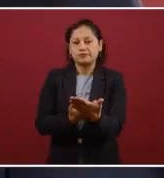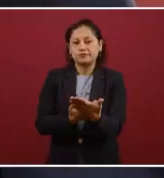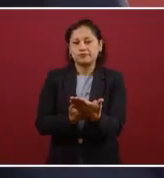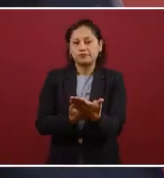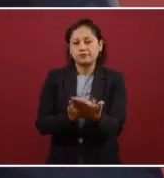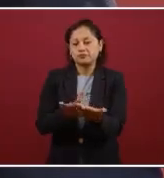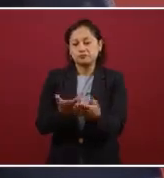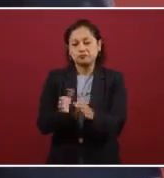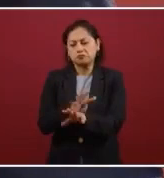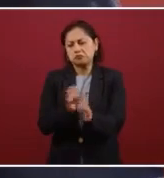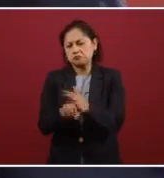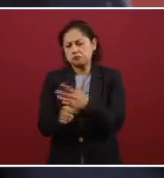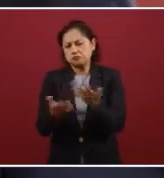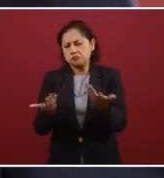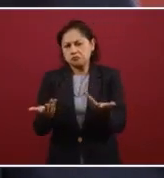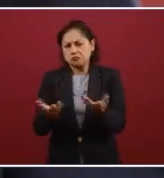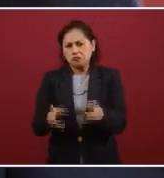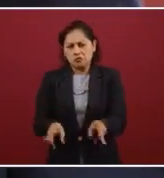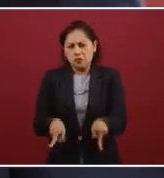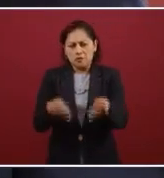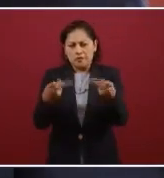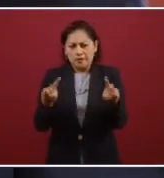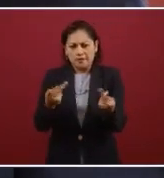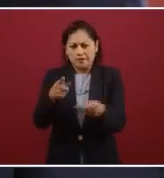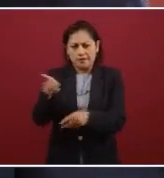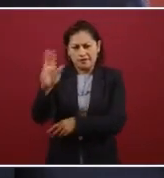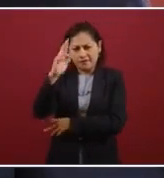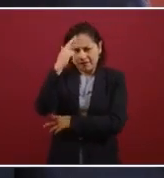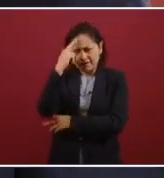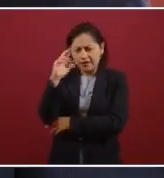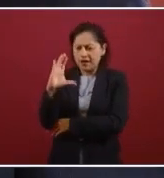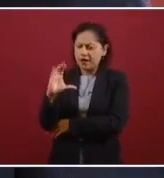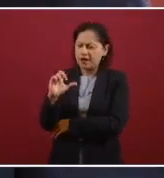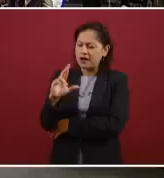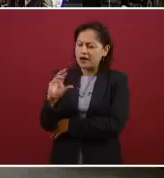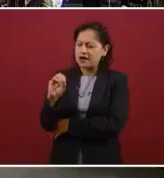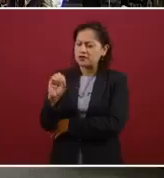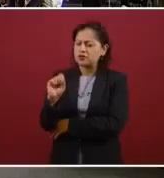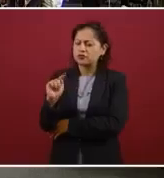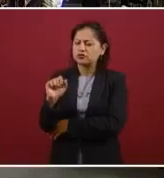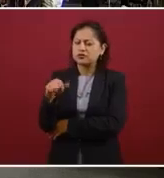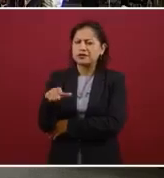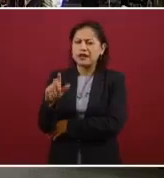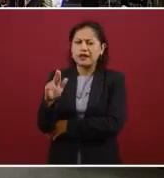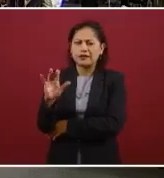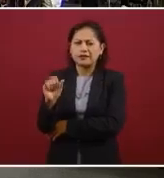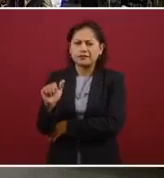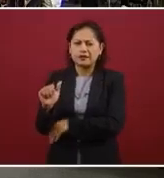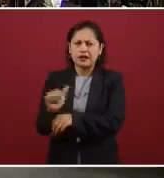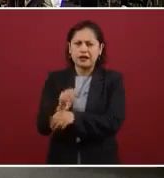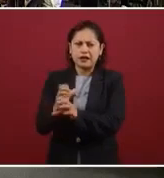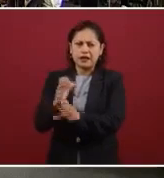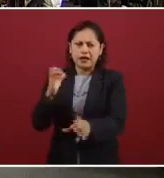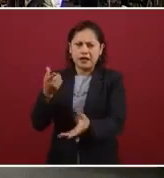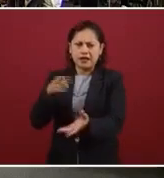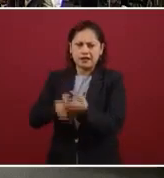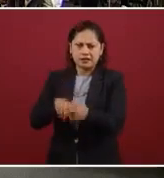algo. ¿Se acuerdan de los carros tanques de Pemex?